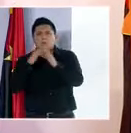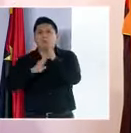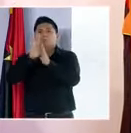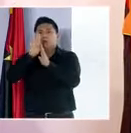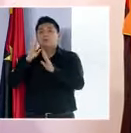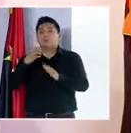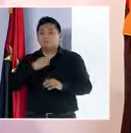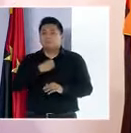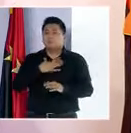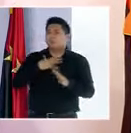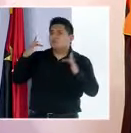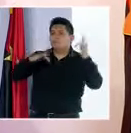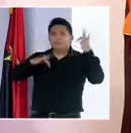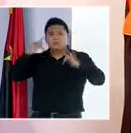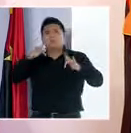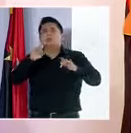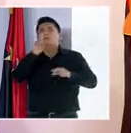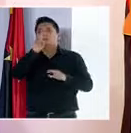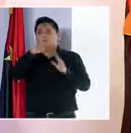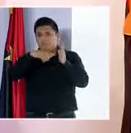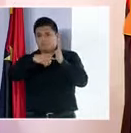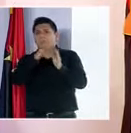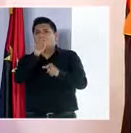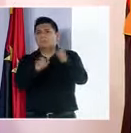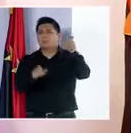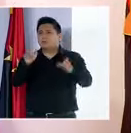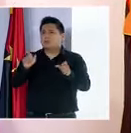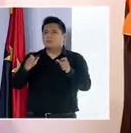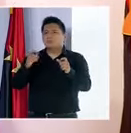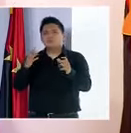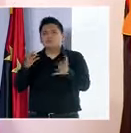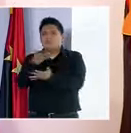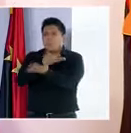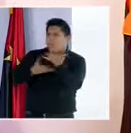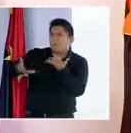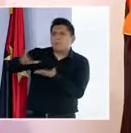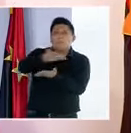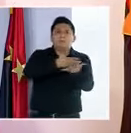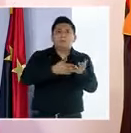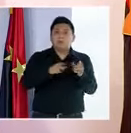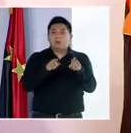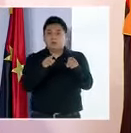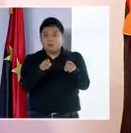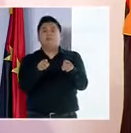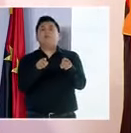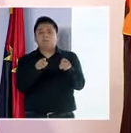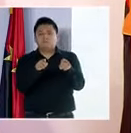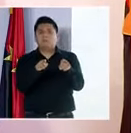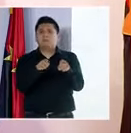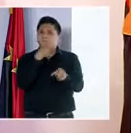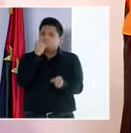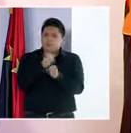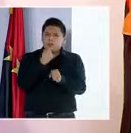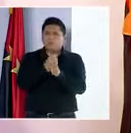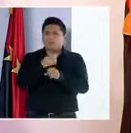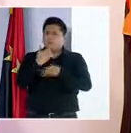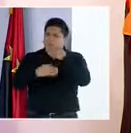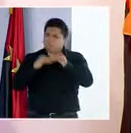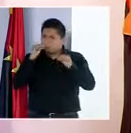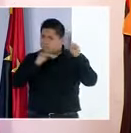la participación de más de 6.000 personas significa que el ejercicio del plan de desarrollo